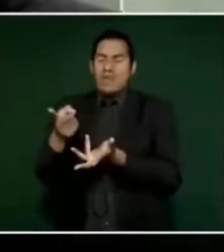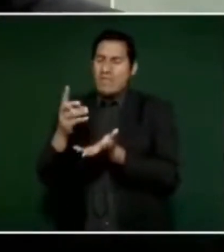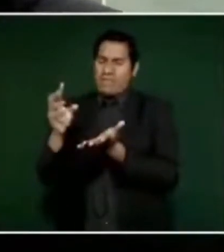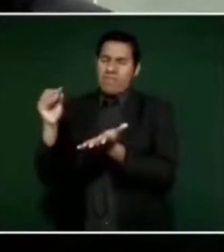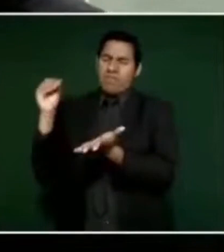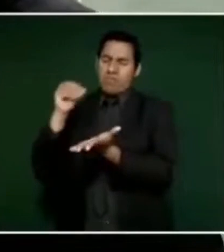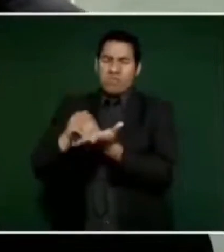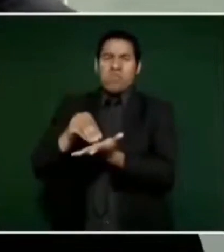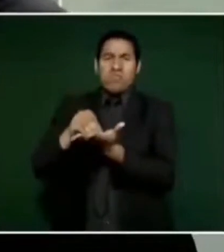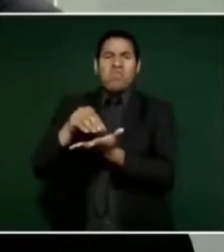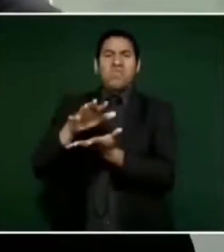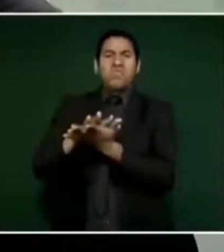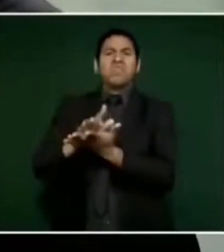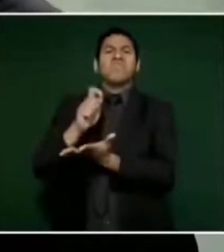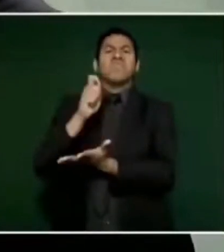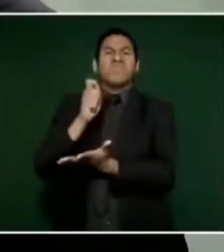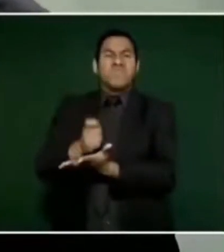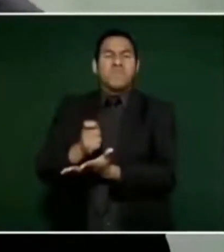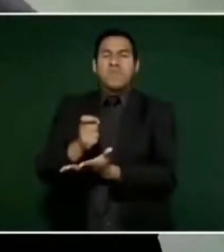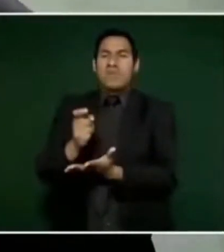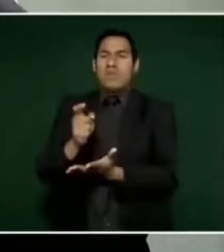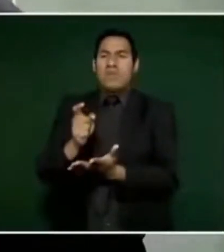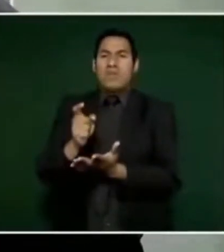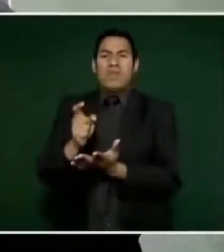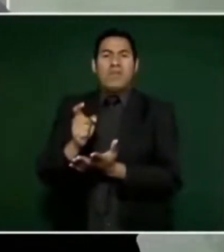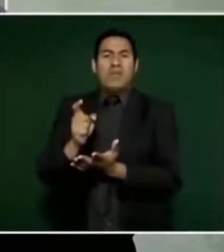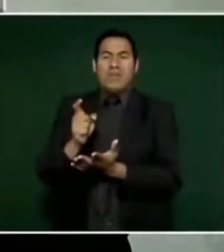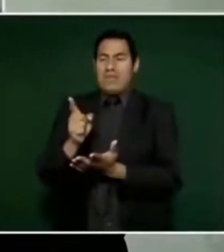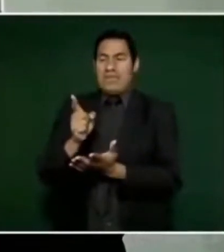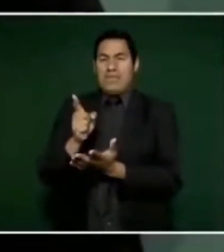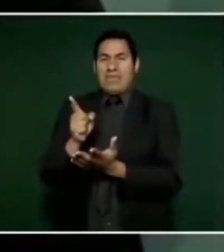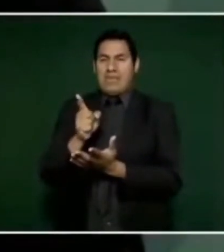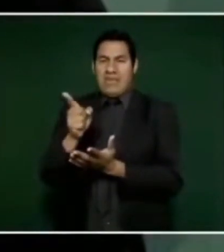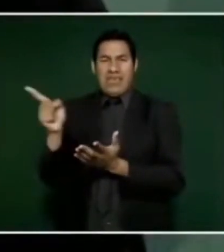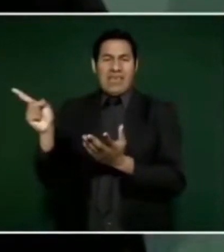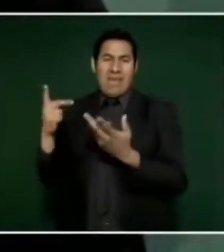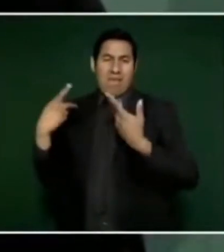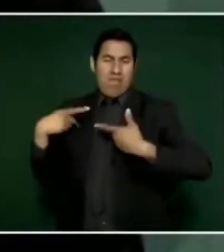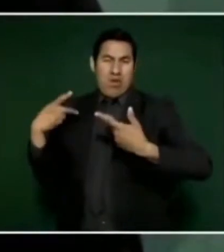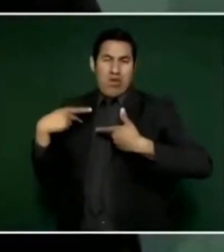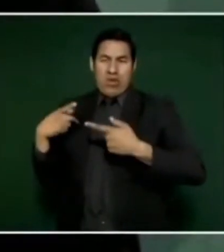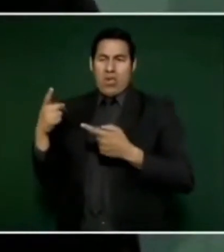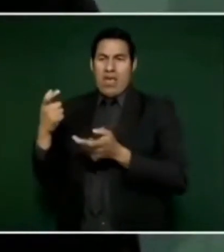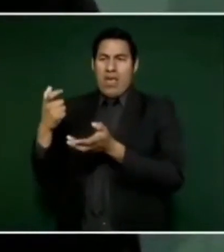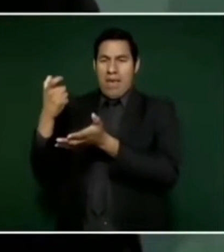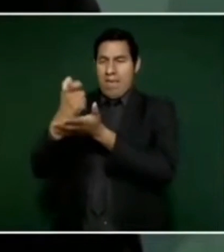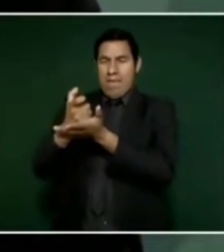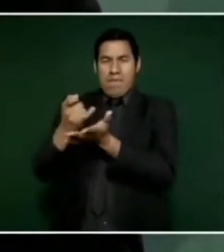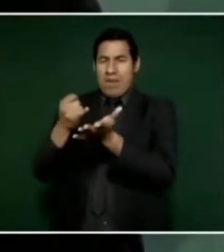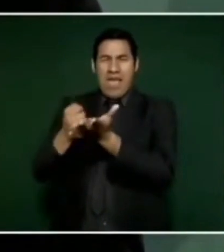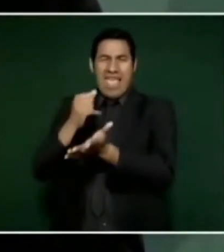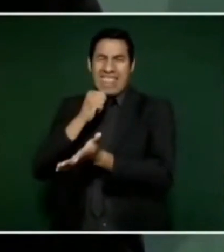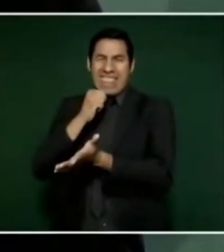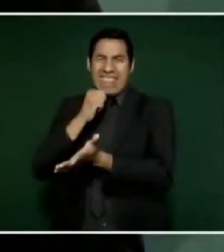que quedaba prohibida la condonación de impuestos,